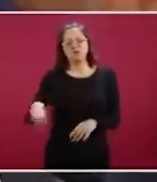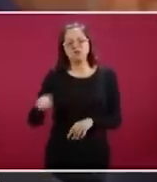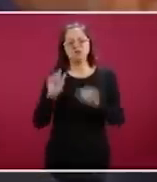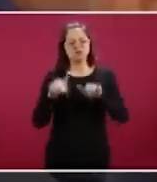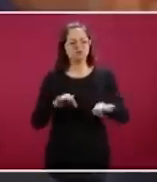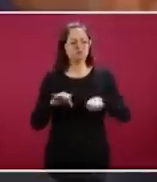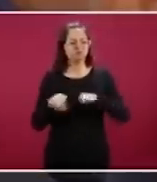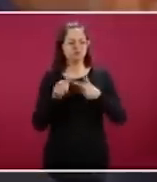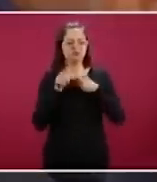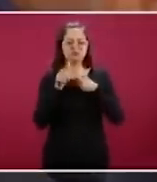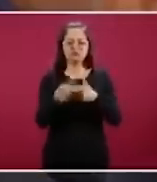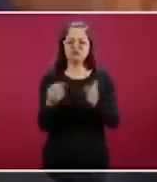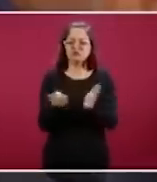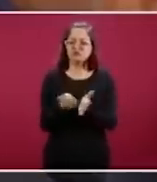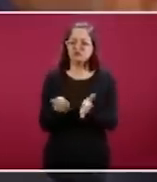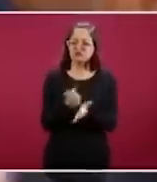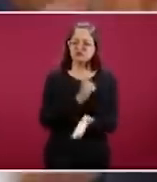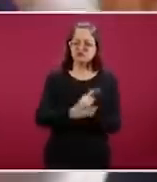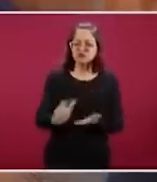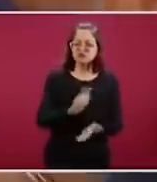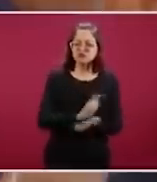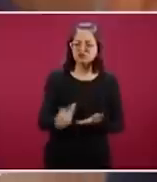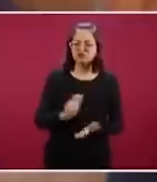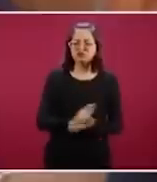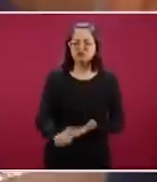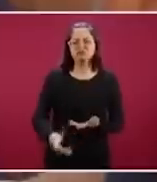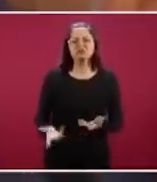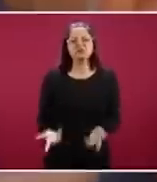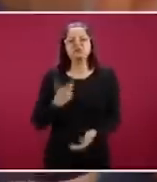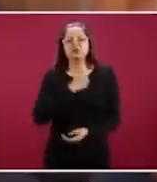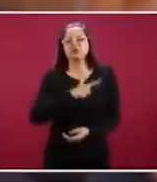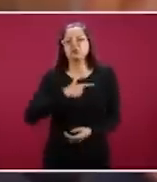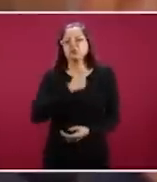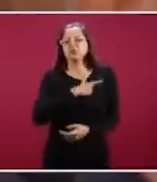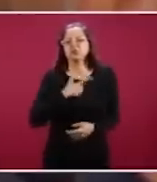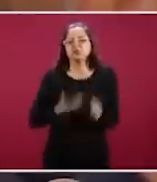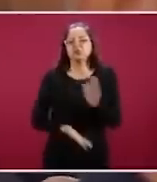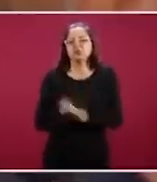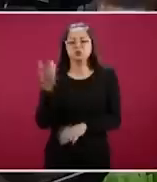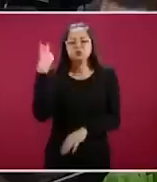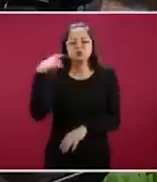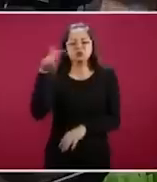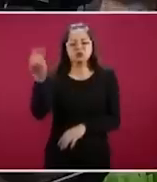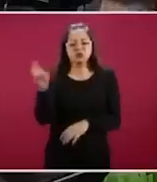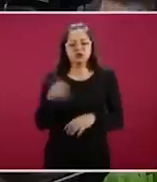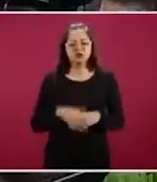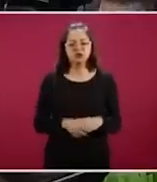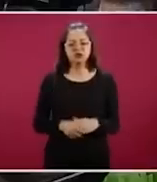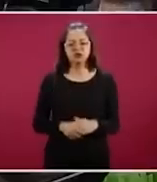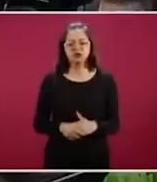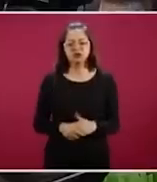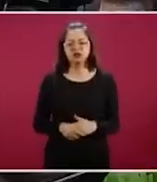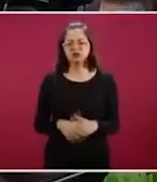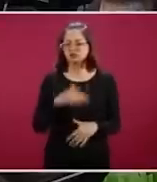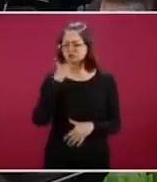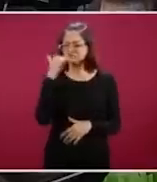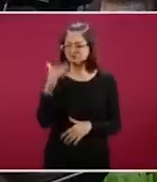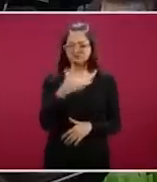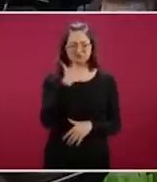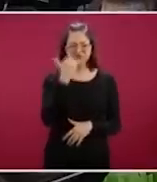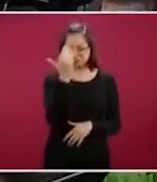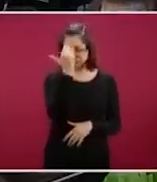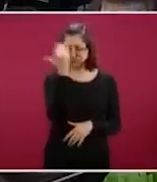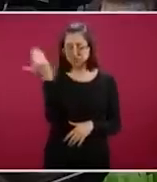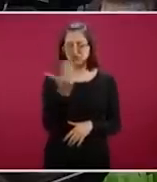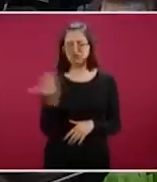y aparte de esos impuestos, de ahí se están pagando, y ellos muy a gusto hasta se los llevan de viaje. Es una corrupción horrible en